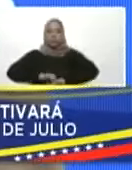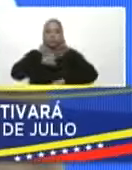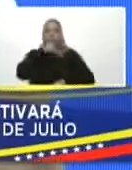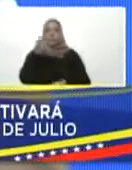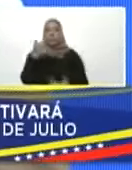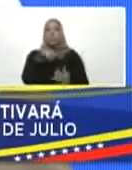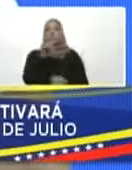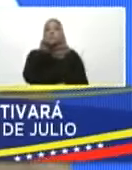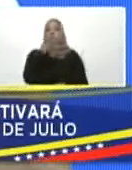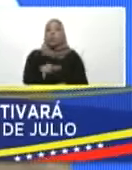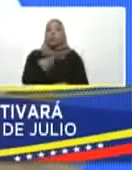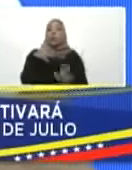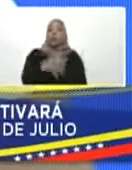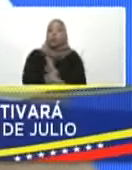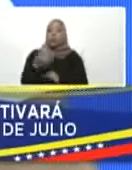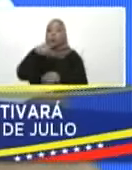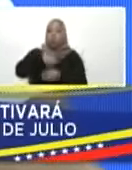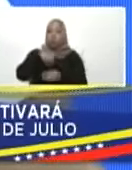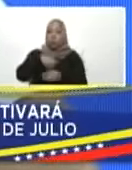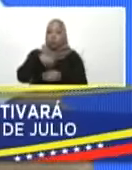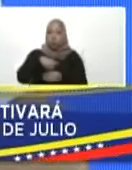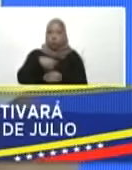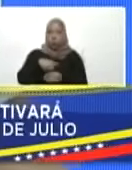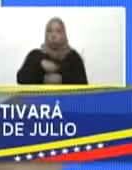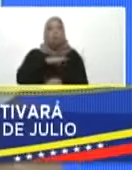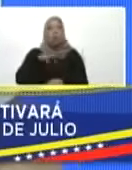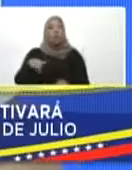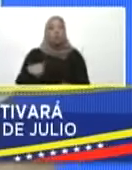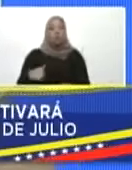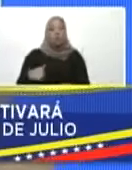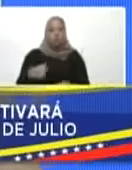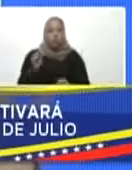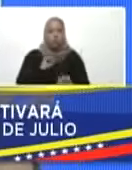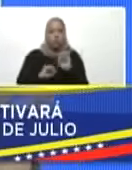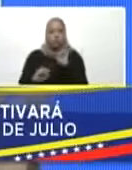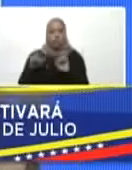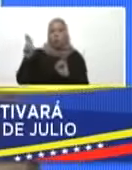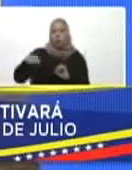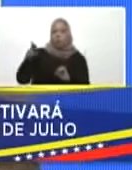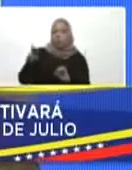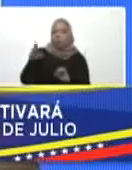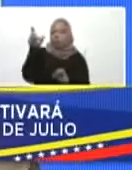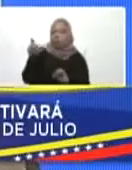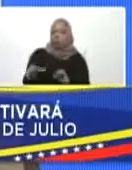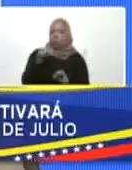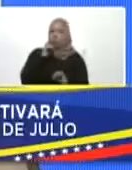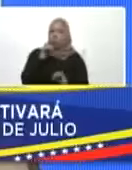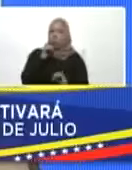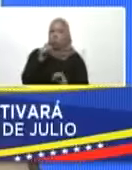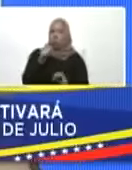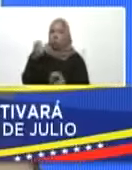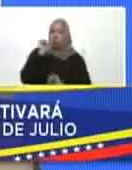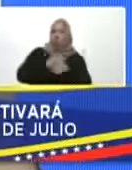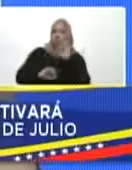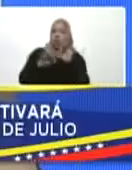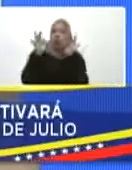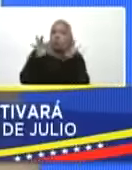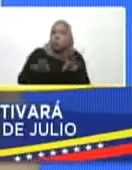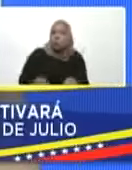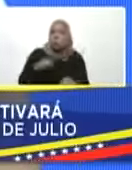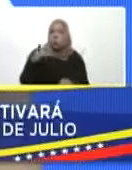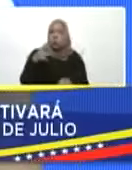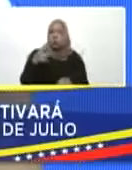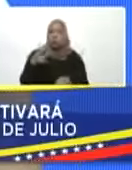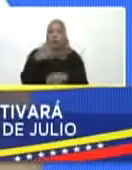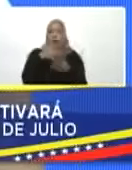hegemónico de los Estados Unidos en esta elección. Usted lo ha dicho, nosotros no nos estamos enfrentando a ningún pataruco. Nosotros nos estamos enfrentando directamente al candidato